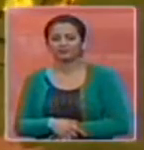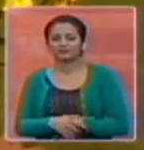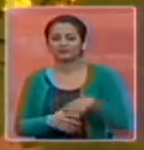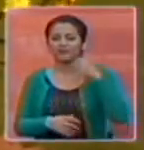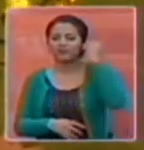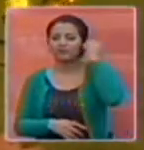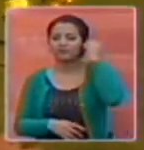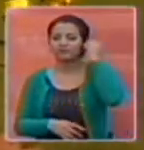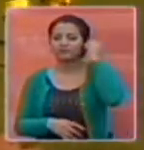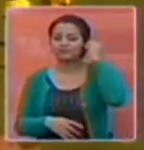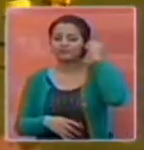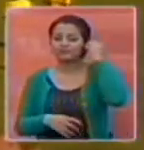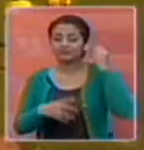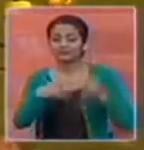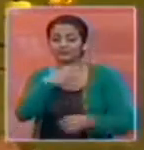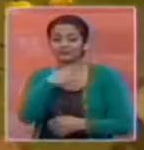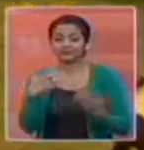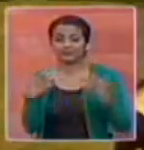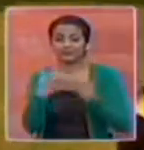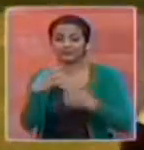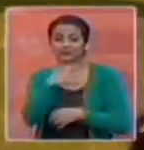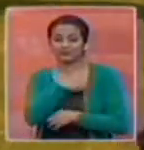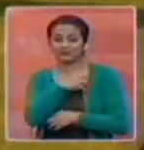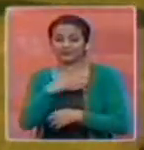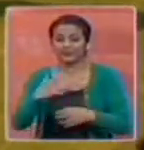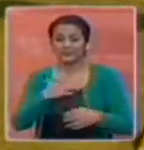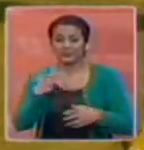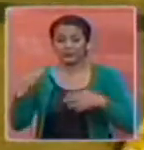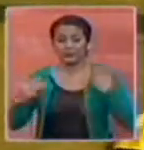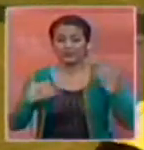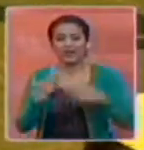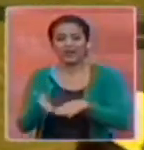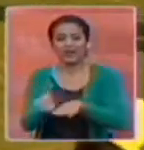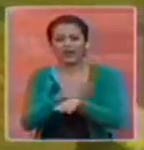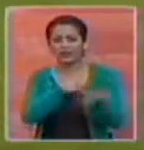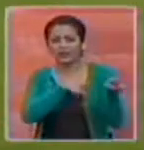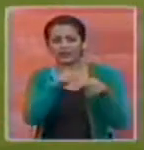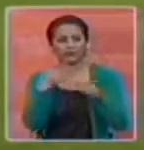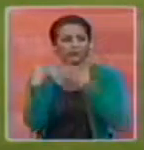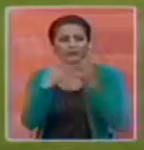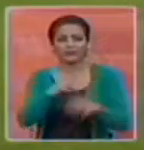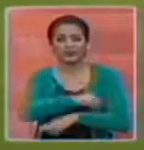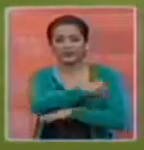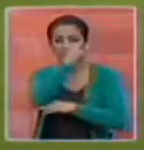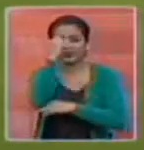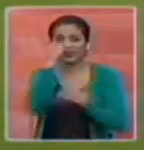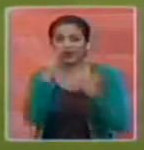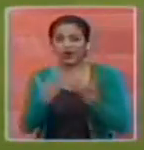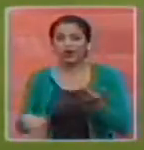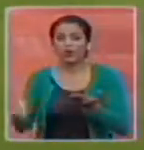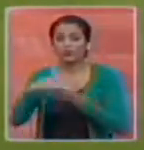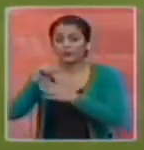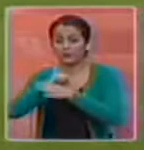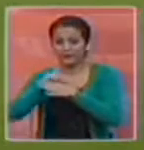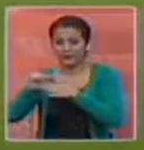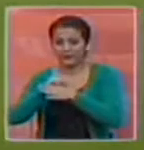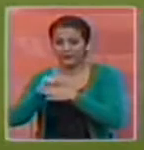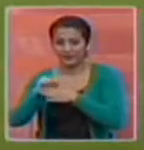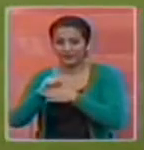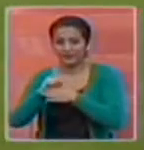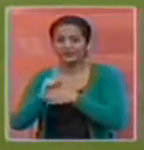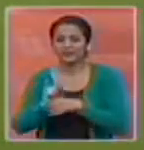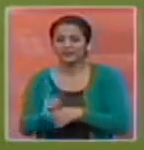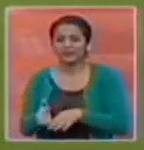Motivados por la última victoria ante Independiente del Valle, Barcelona retornó a los entrenamientos. Los jugadores que no fueron tomados en cuenta para enfrentar